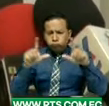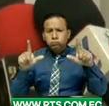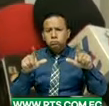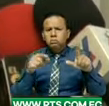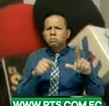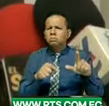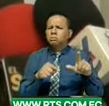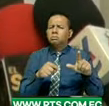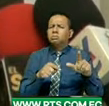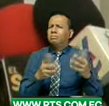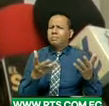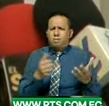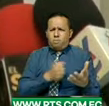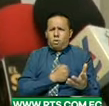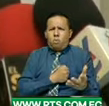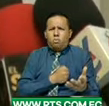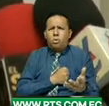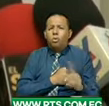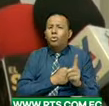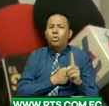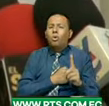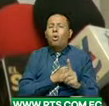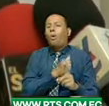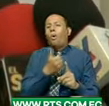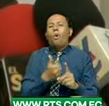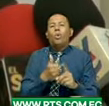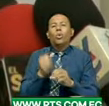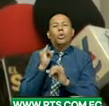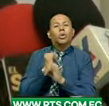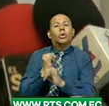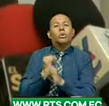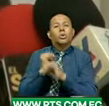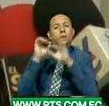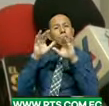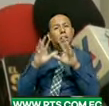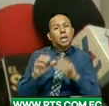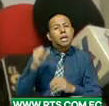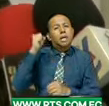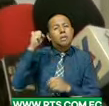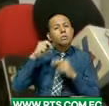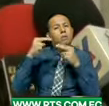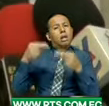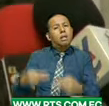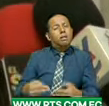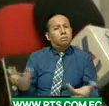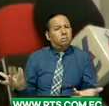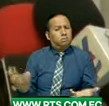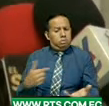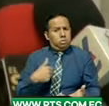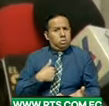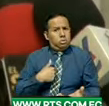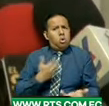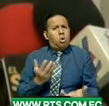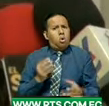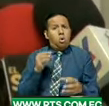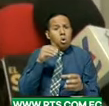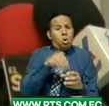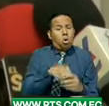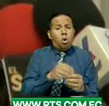son del SNAI, son de la Secretaría de Derechos Humanos. Y si yo invierto en esos